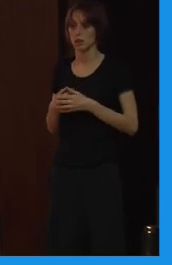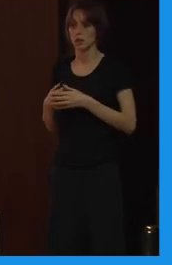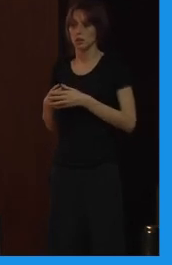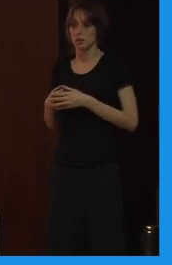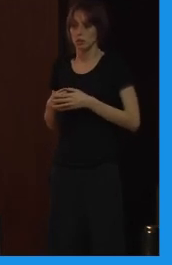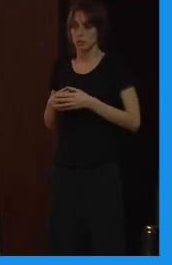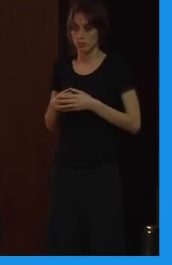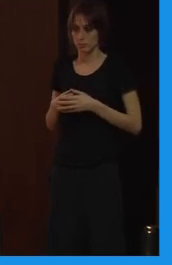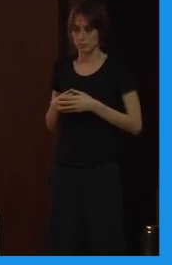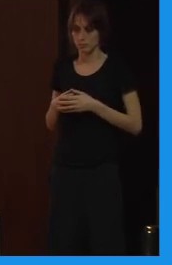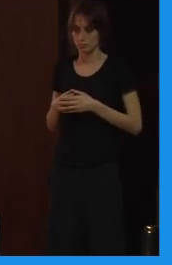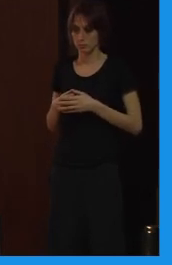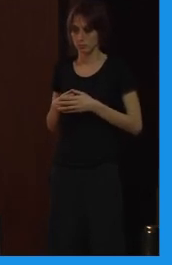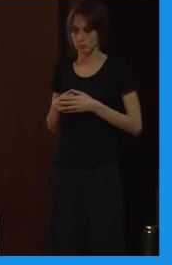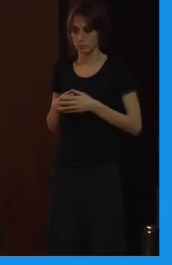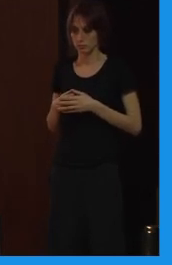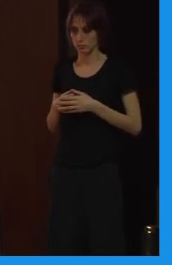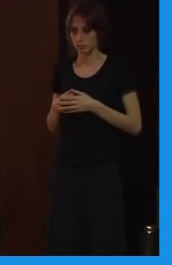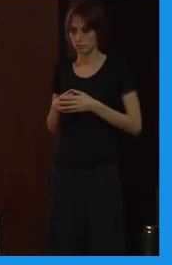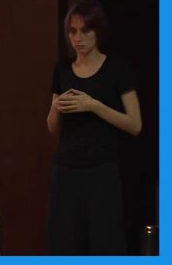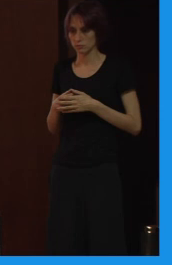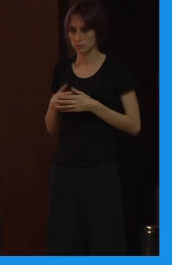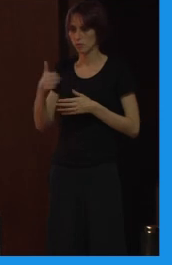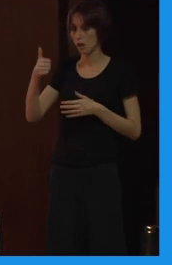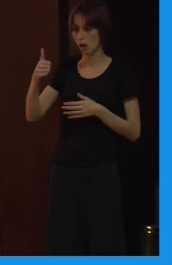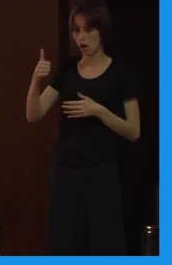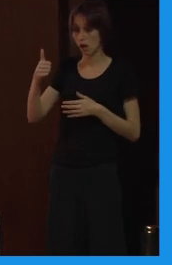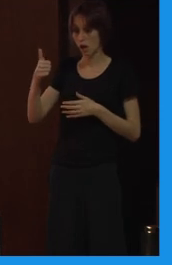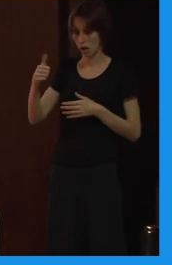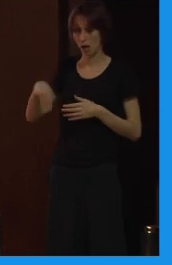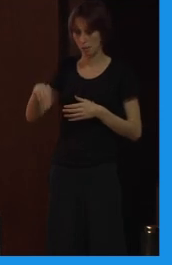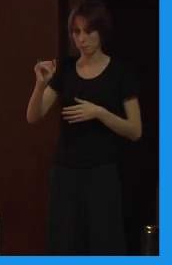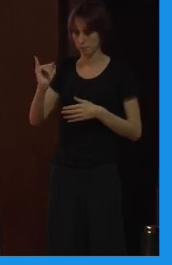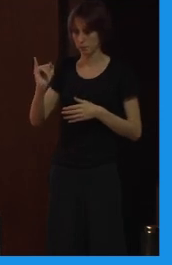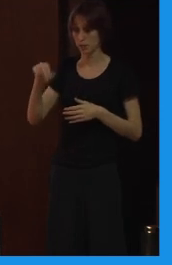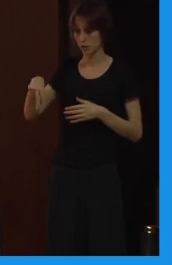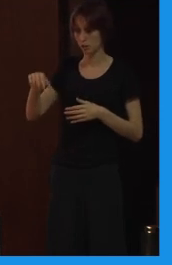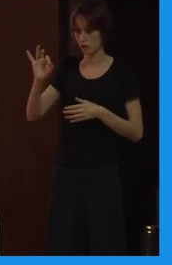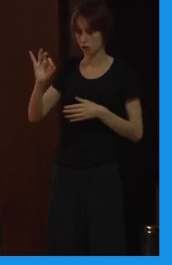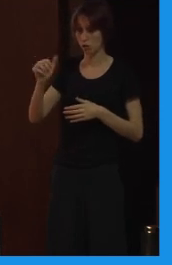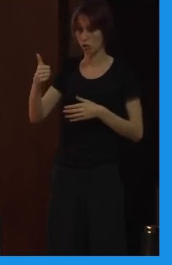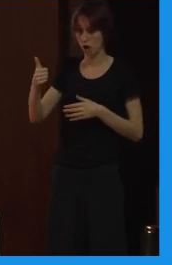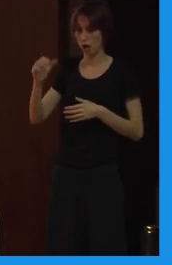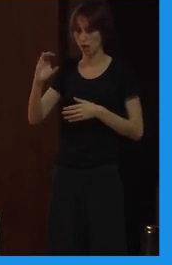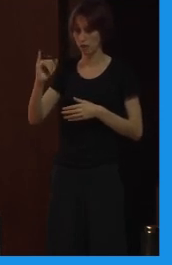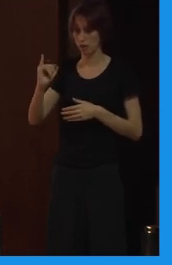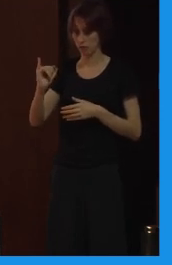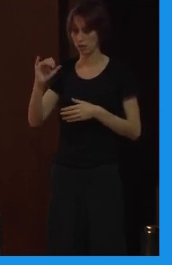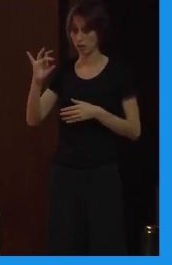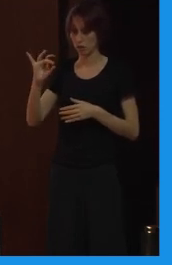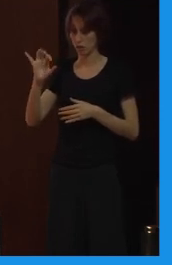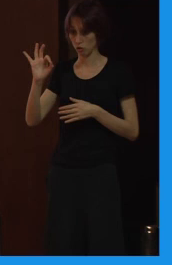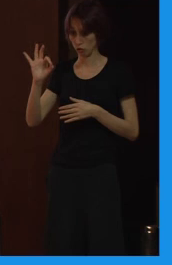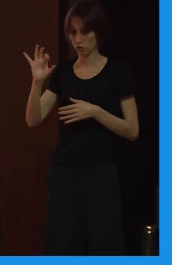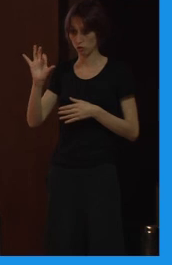Se podría confirmar otros aminoácidos esenciales que es aún muchísimo más difícil de determinar, y esto sí que no ha demostrado mucho su suplementación. Mejor